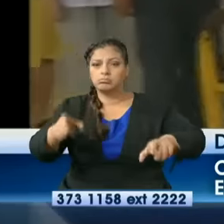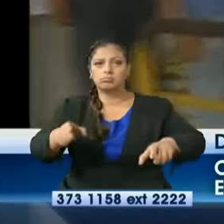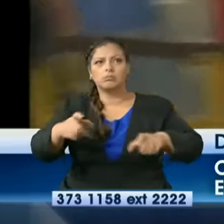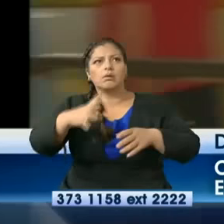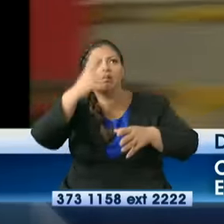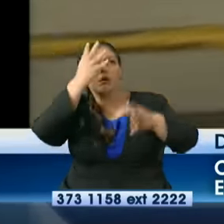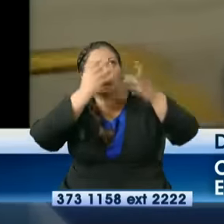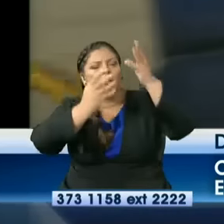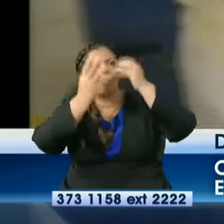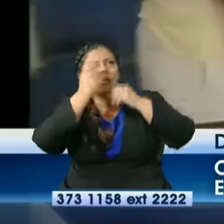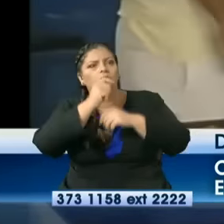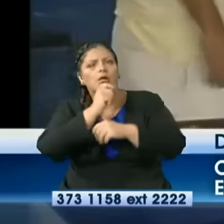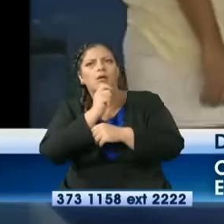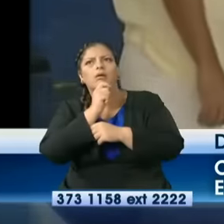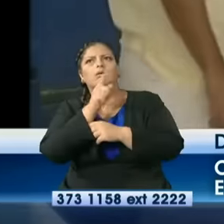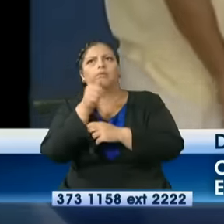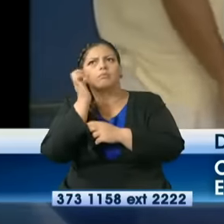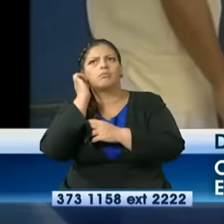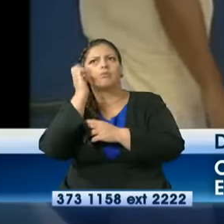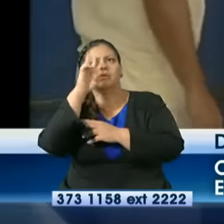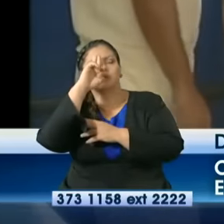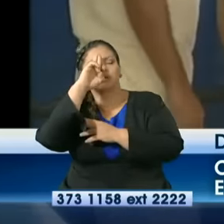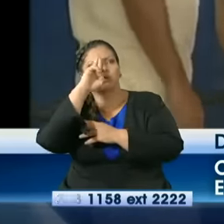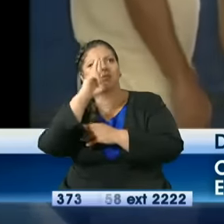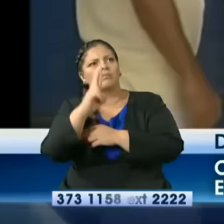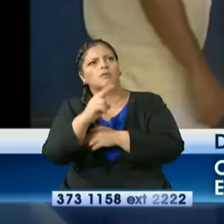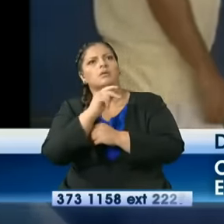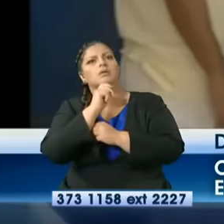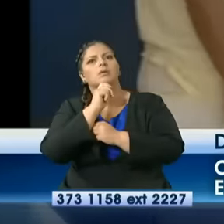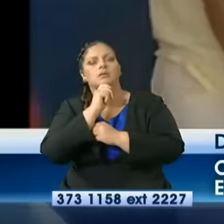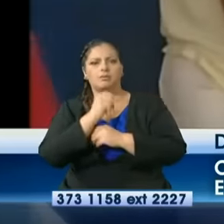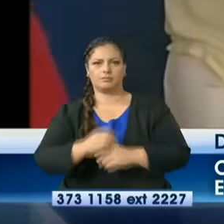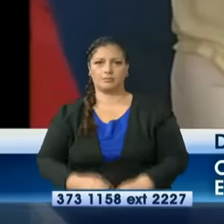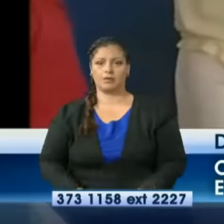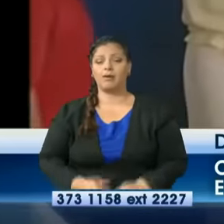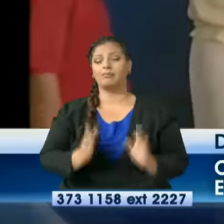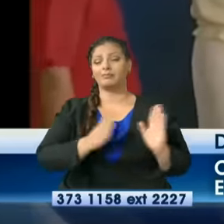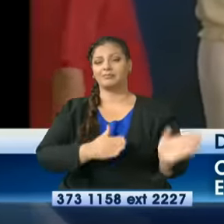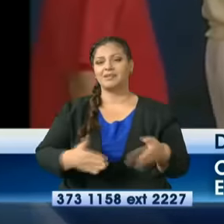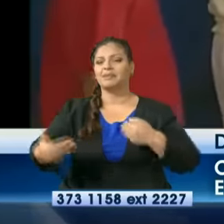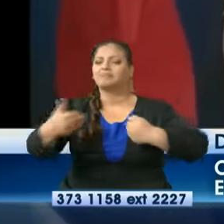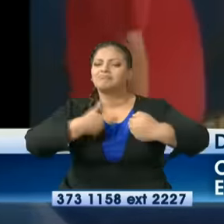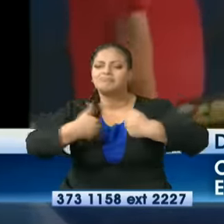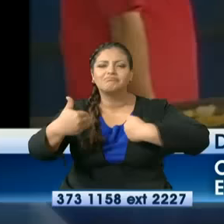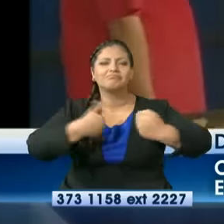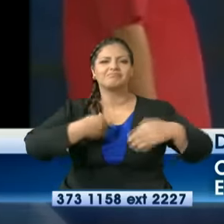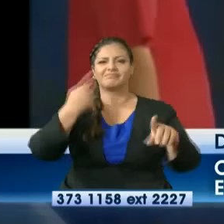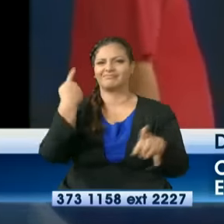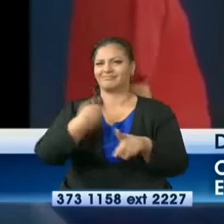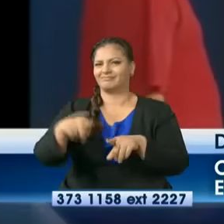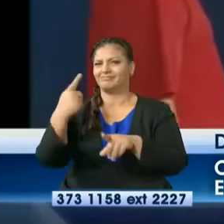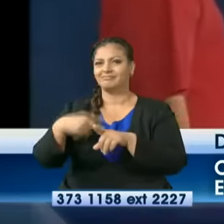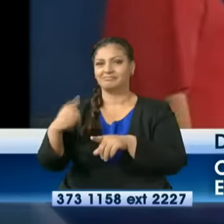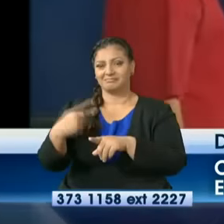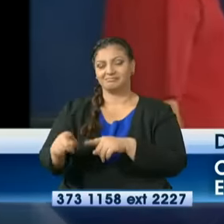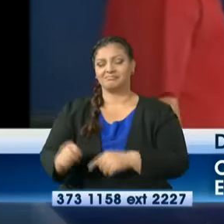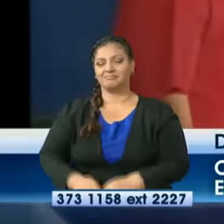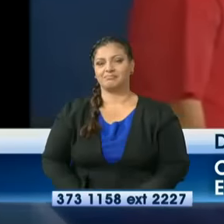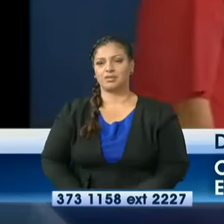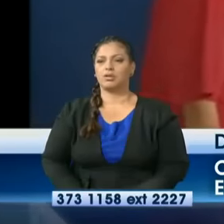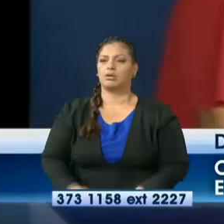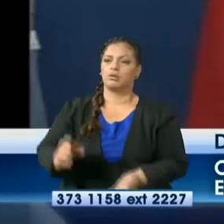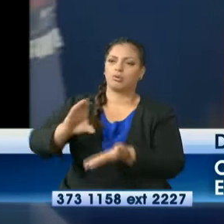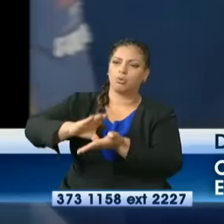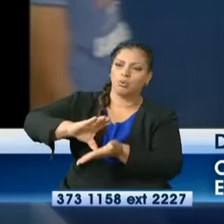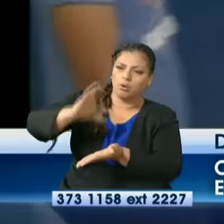teatro, como hemos hecho el año anterior, ¿verdad? Nosotros, si sumamos las actividades de visitas a los colegios,